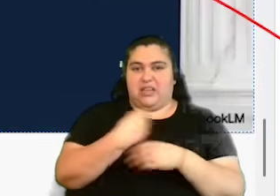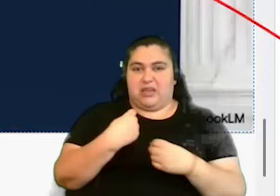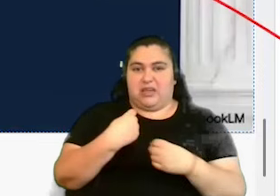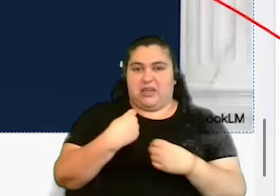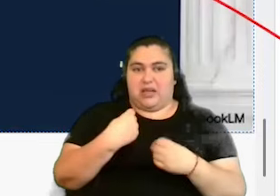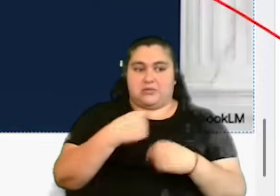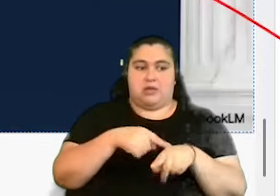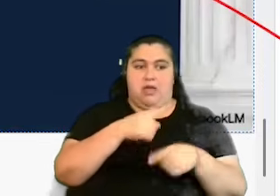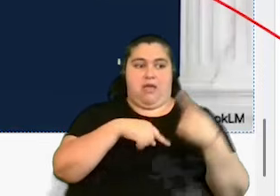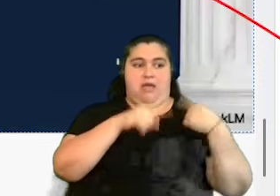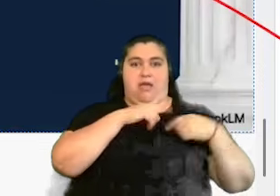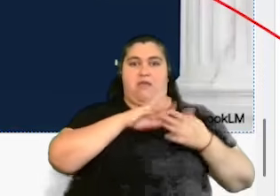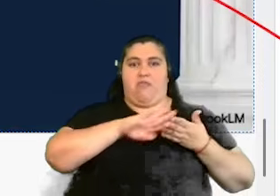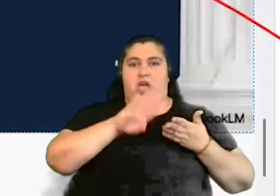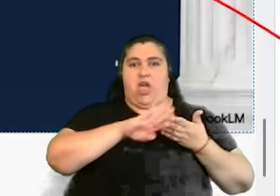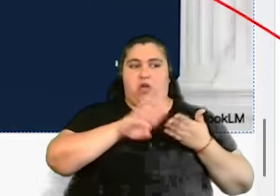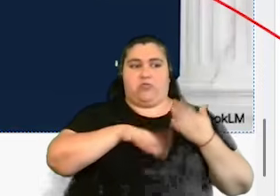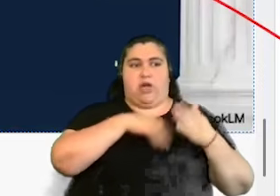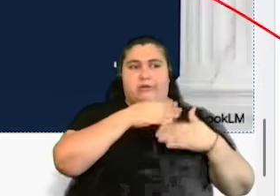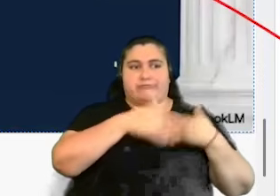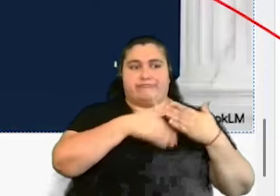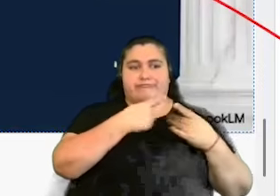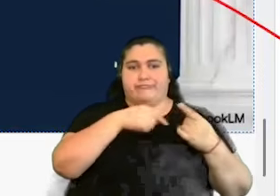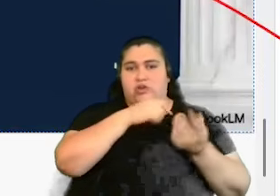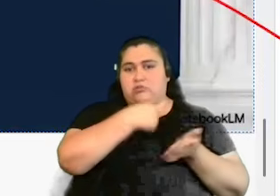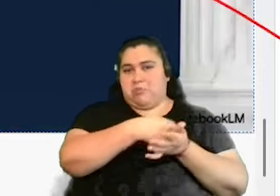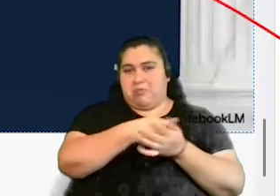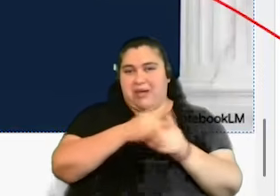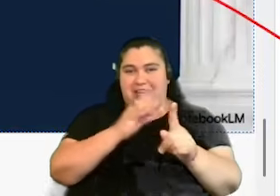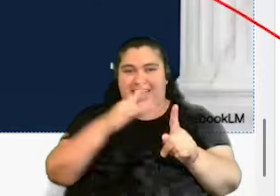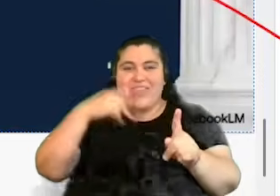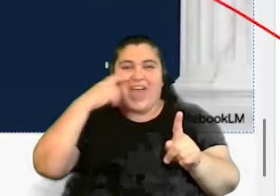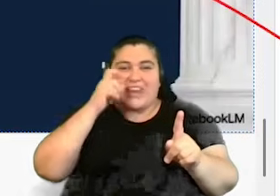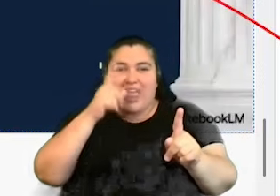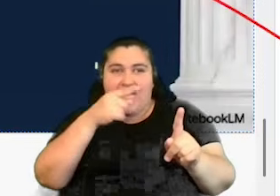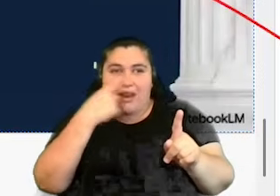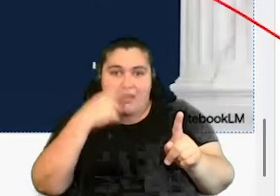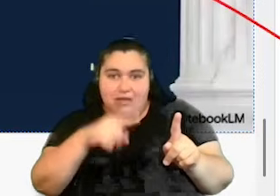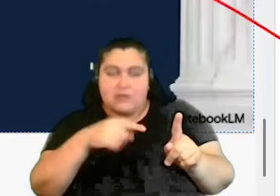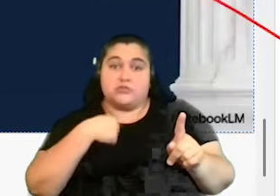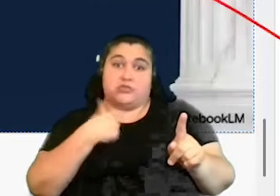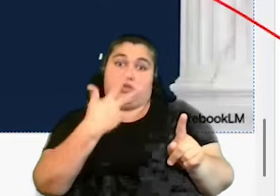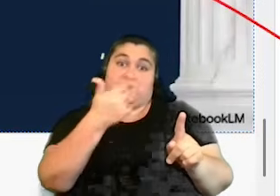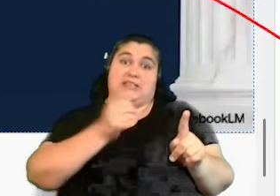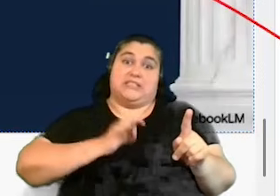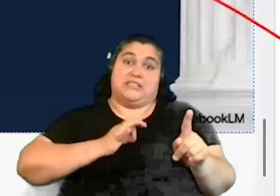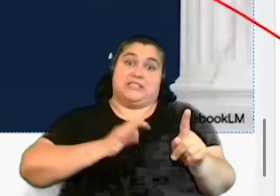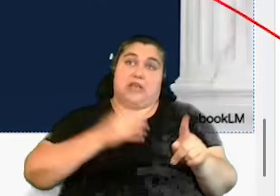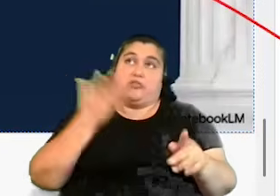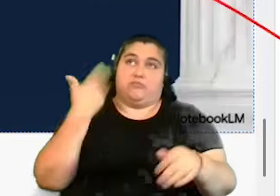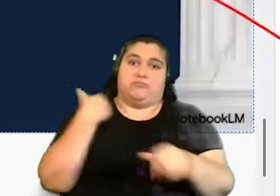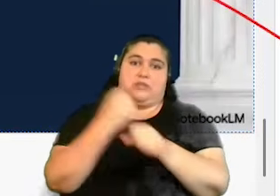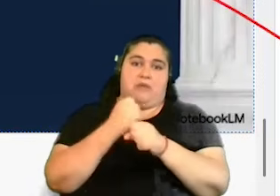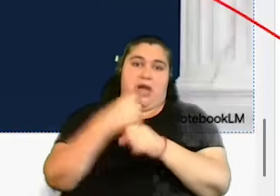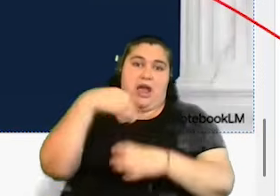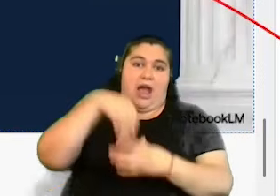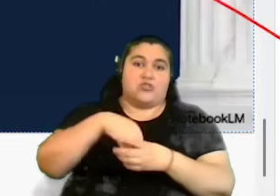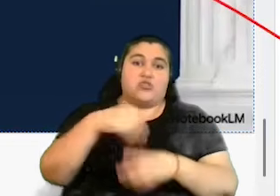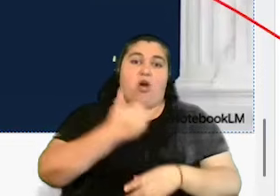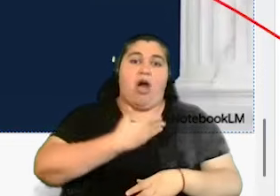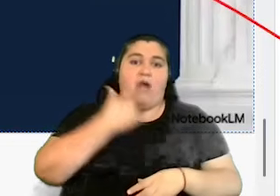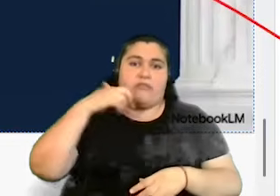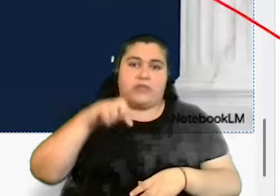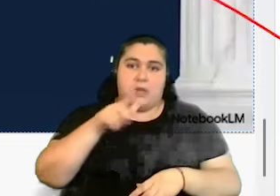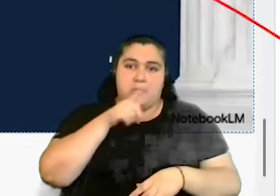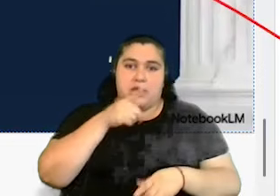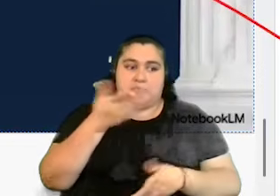que como Daniel, que no tengo el gusto de conocerlo personalmente, pero también tengo 36 años de AFIP, es como que se están tirando abajo